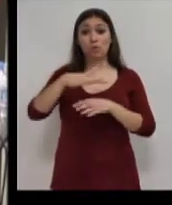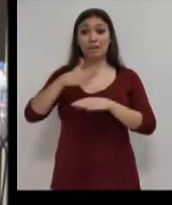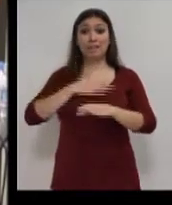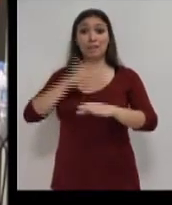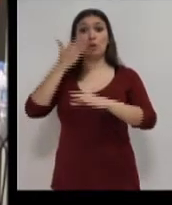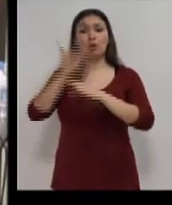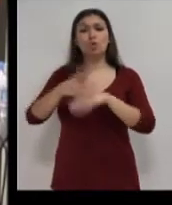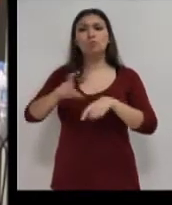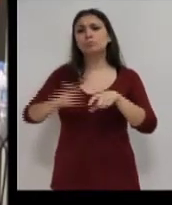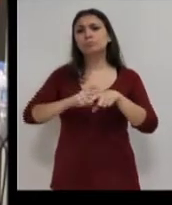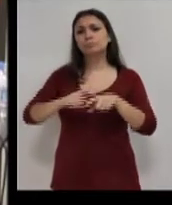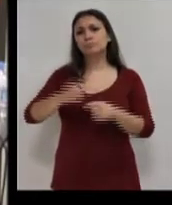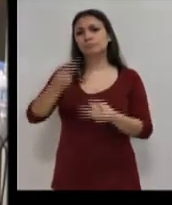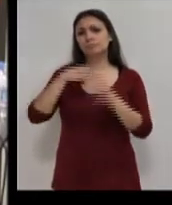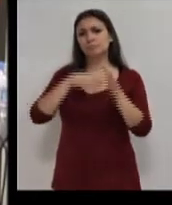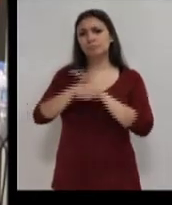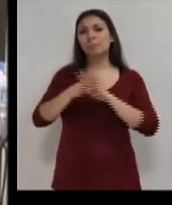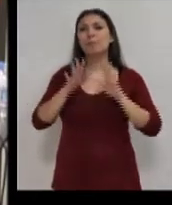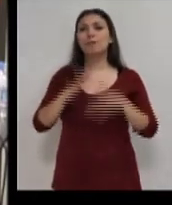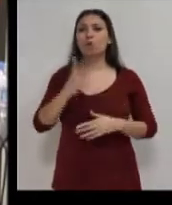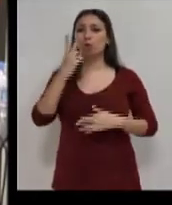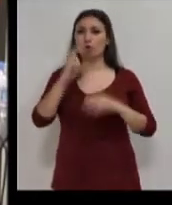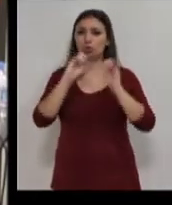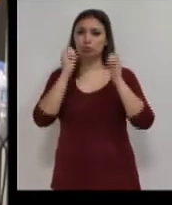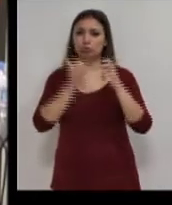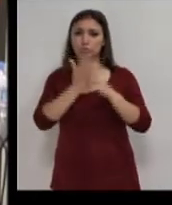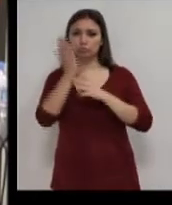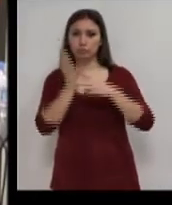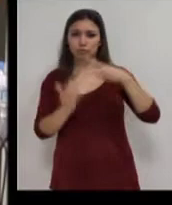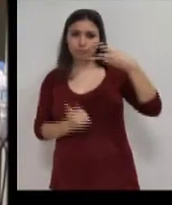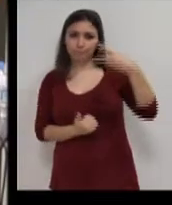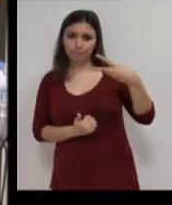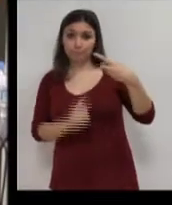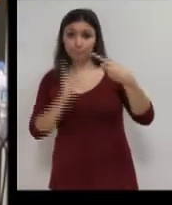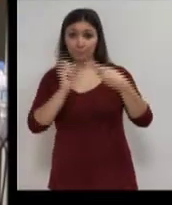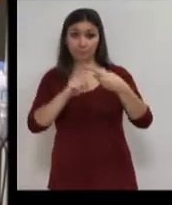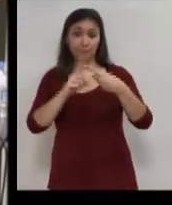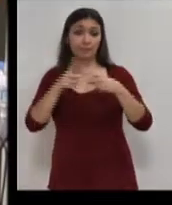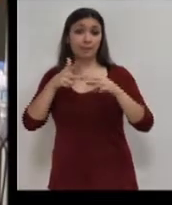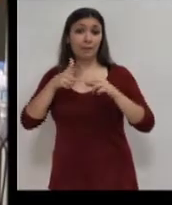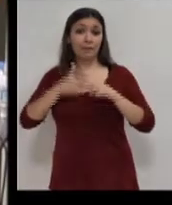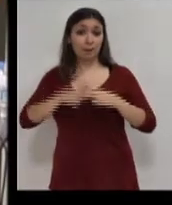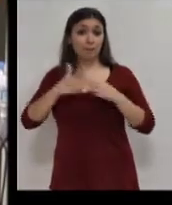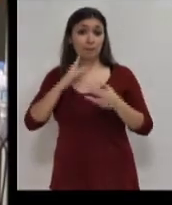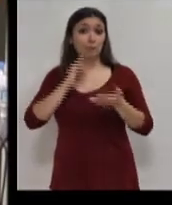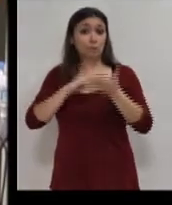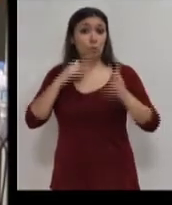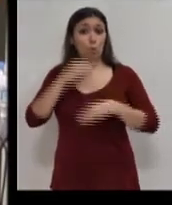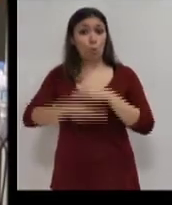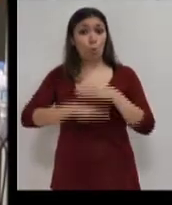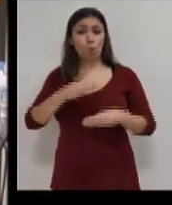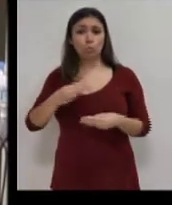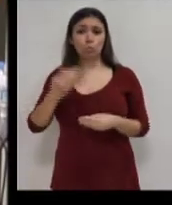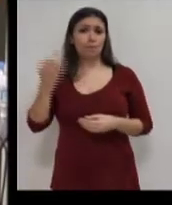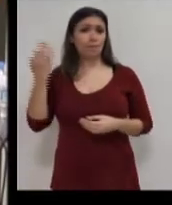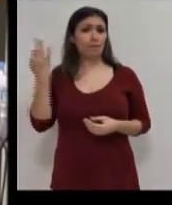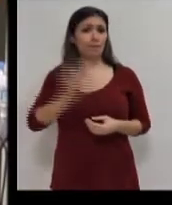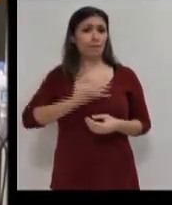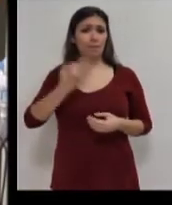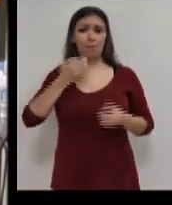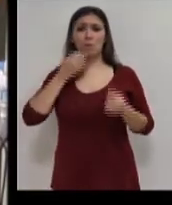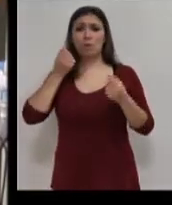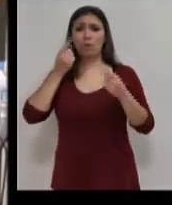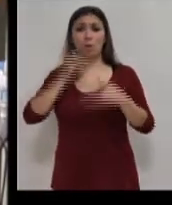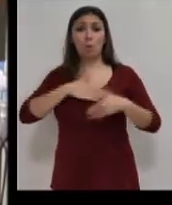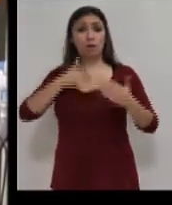las características de accesibilidad de los establecimientos. Pero nosotros trabajamos en dos líneas también muy importantes. Uno, que las herramientas tecnológicas